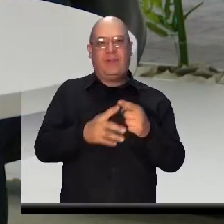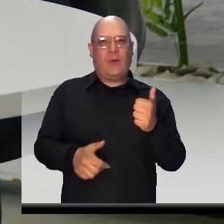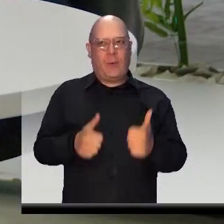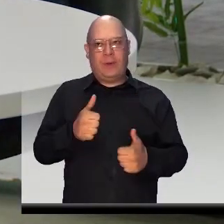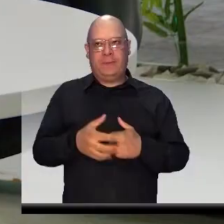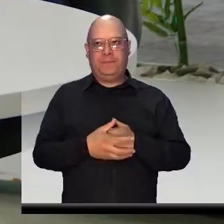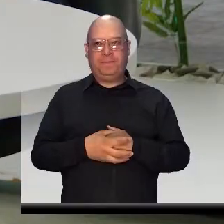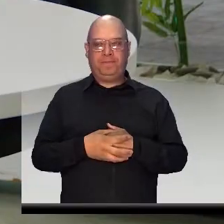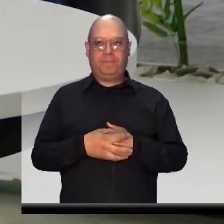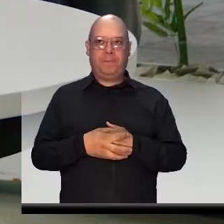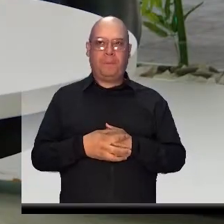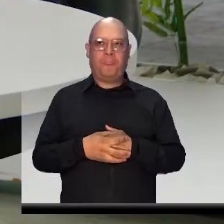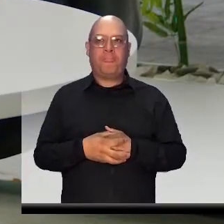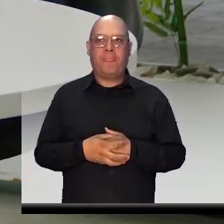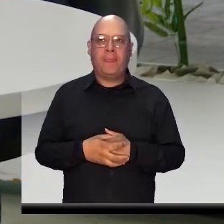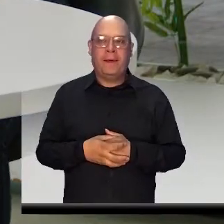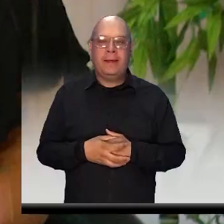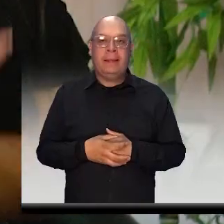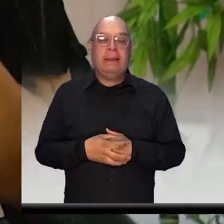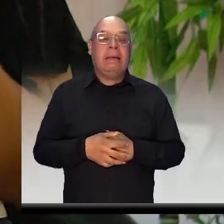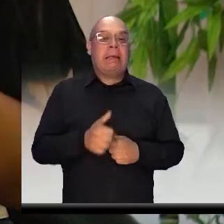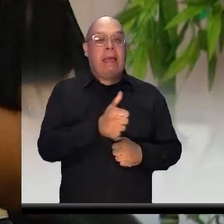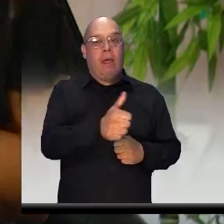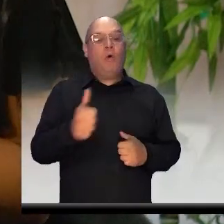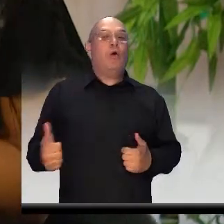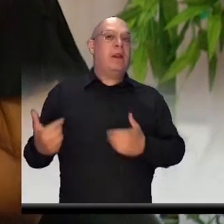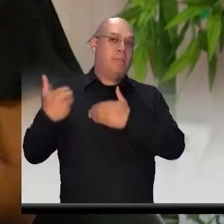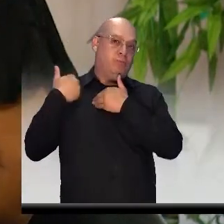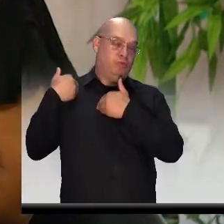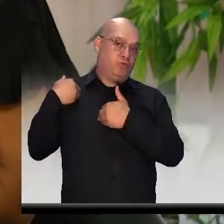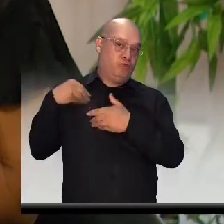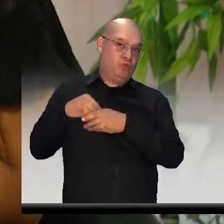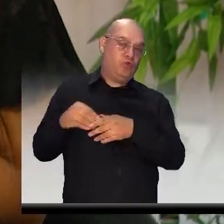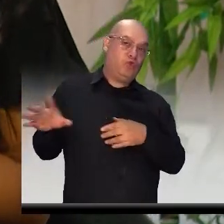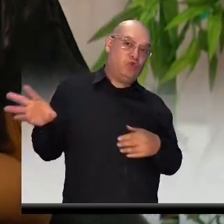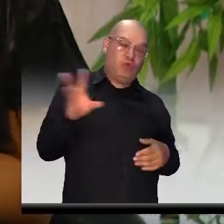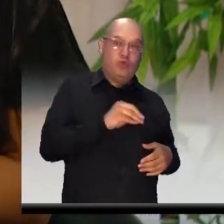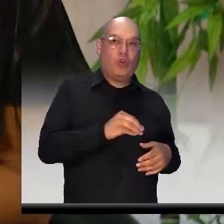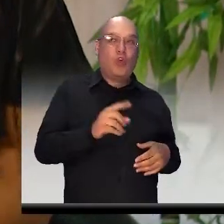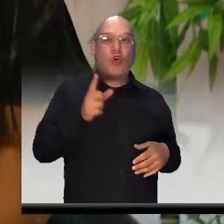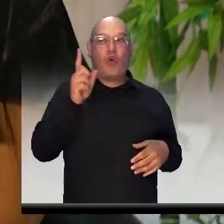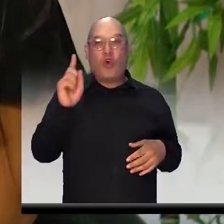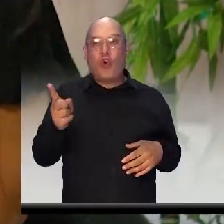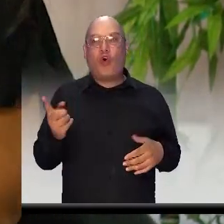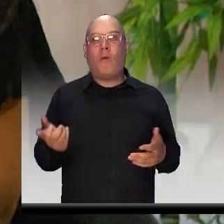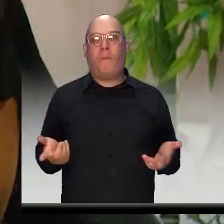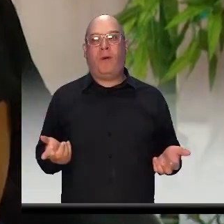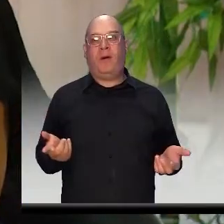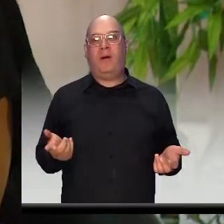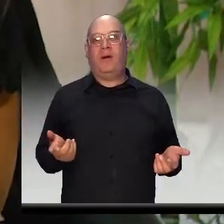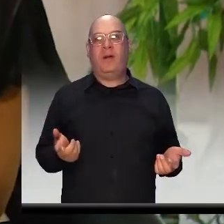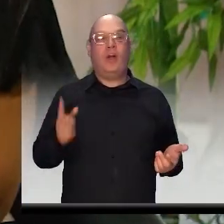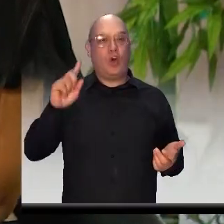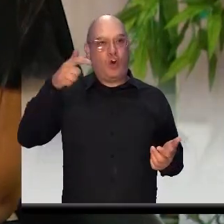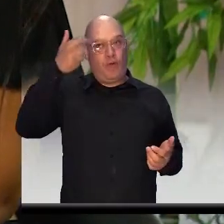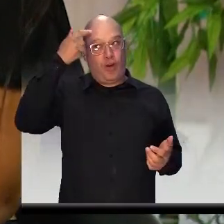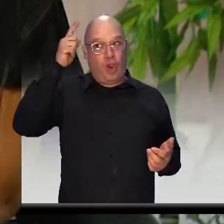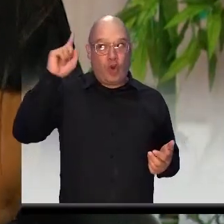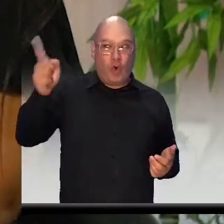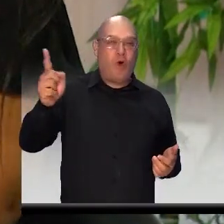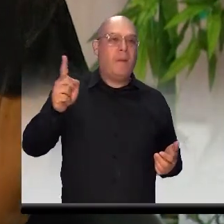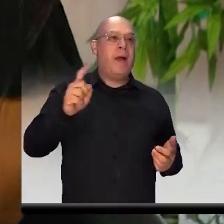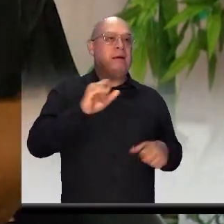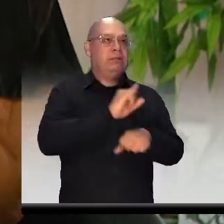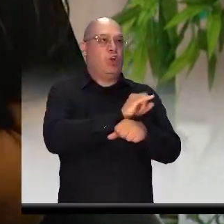tenemos una responsabilidad individual súper grande, porque no todo se lo podemos dejar, ¿cierto, Catalina? Ni al gobierno, ni a las instituciones, ni a